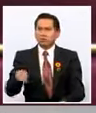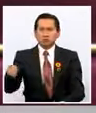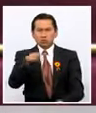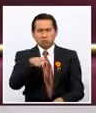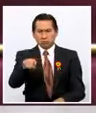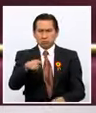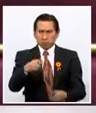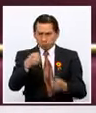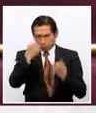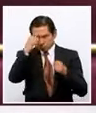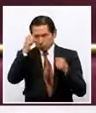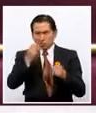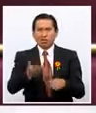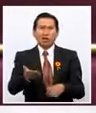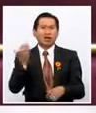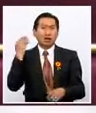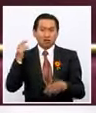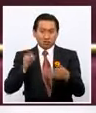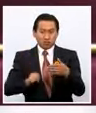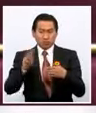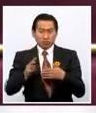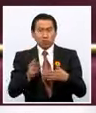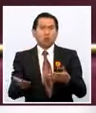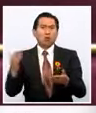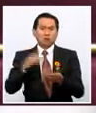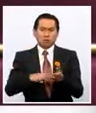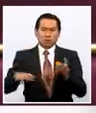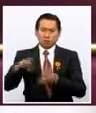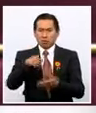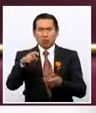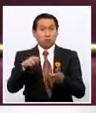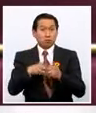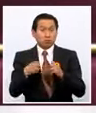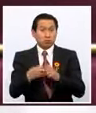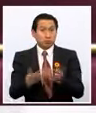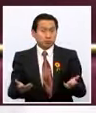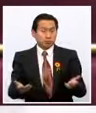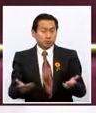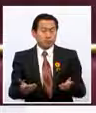violentos de noviembre vuelvan a sus andadas